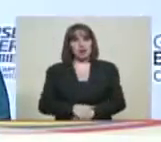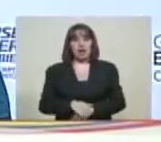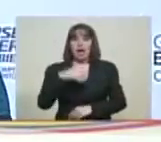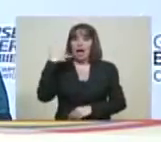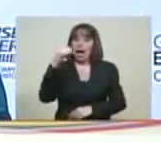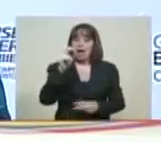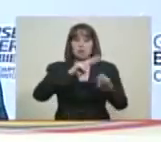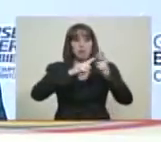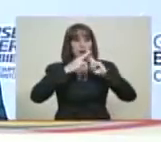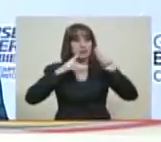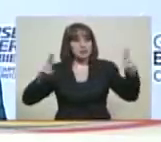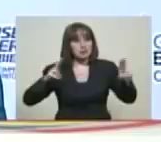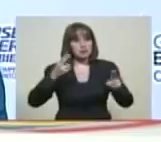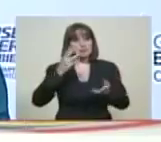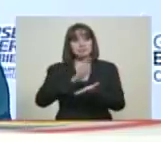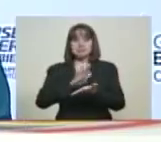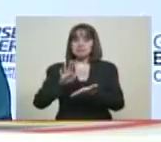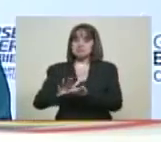hermano